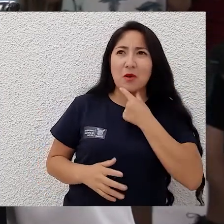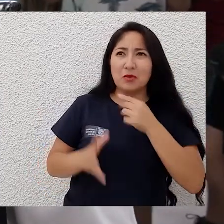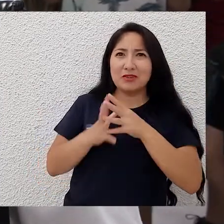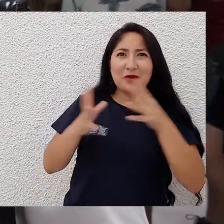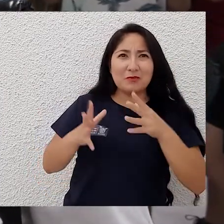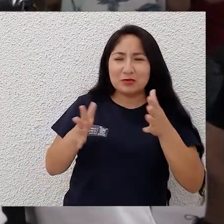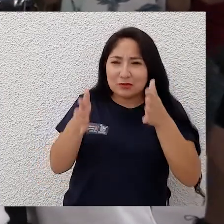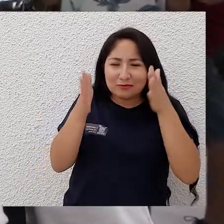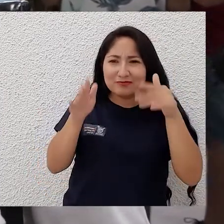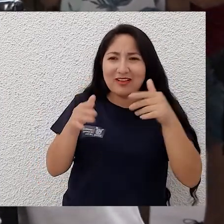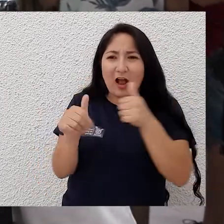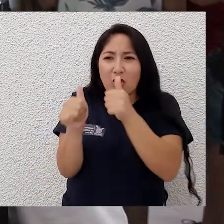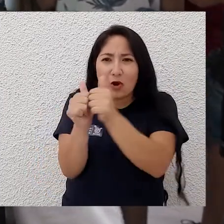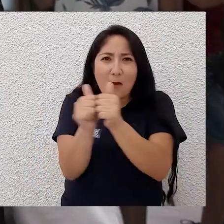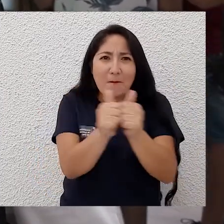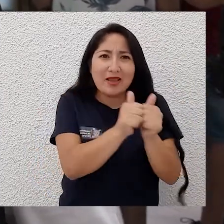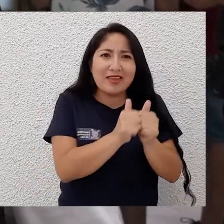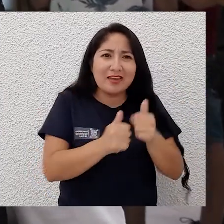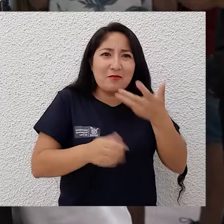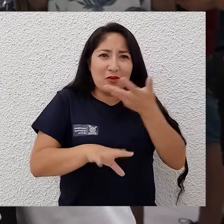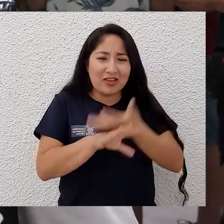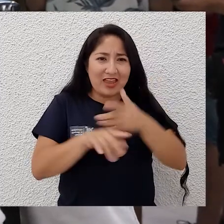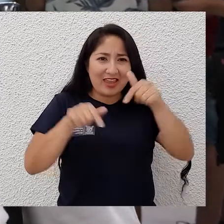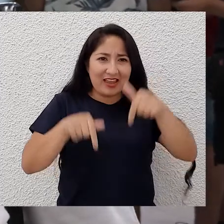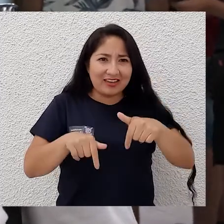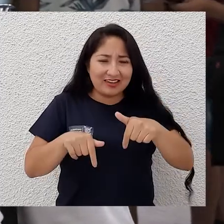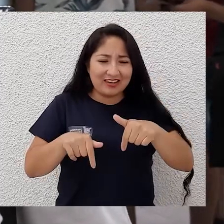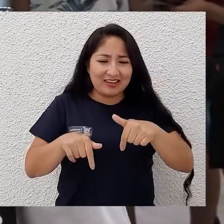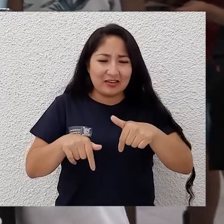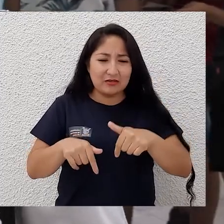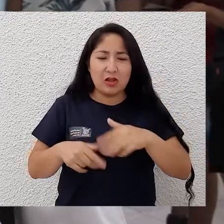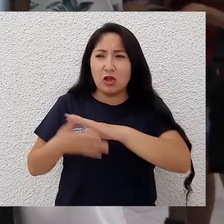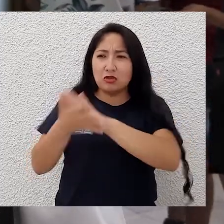tema del compañerismo que hay y la unión entre